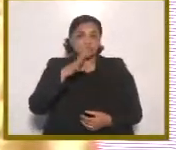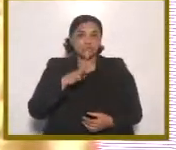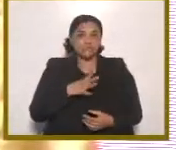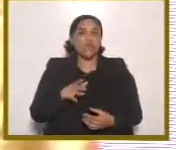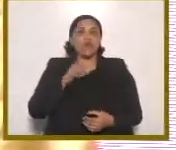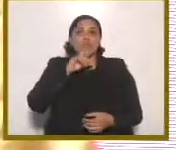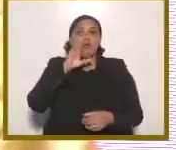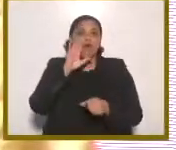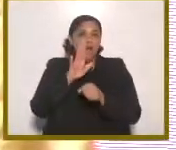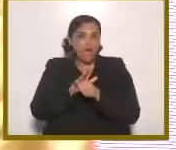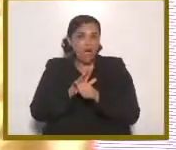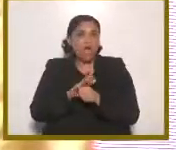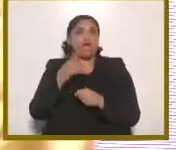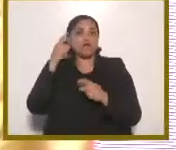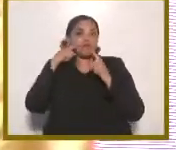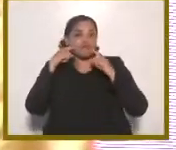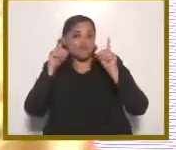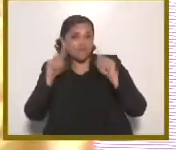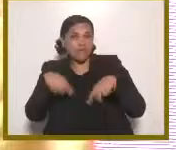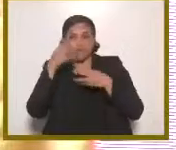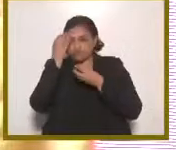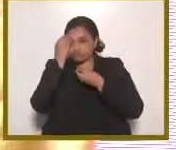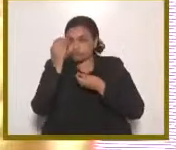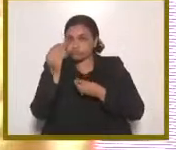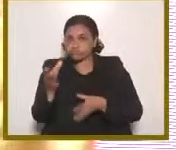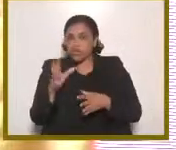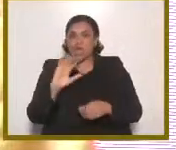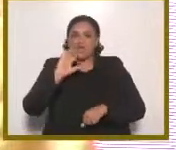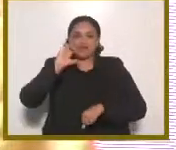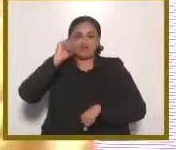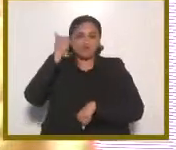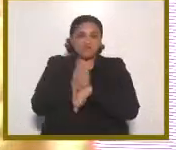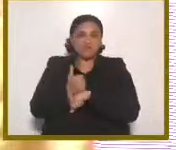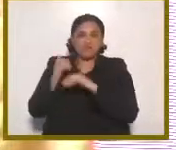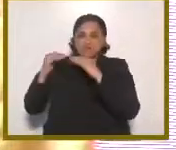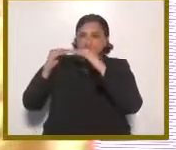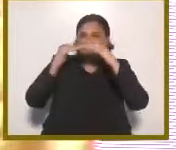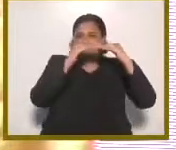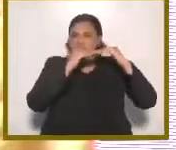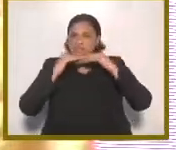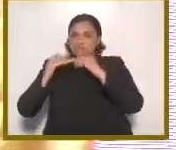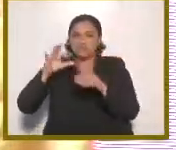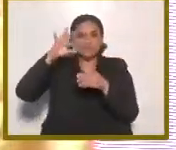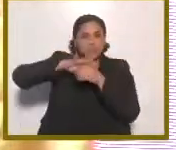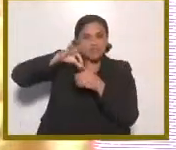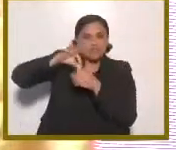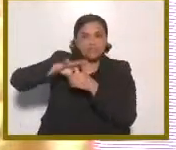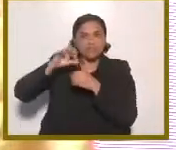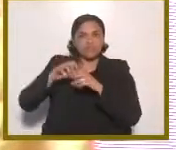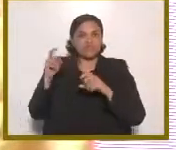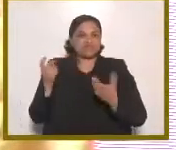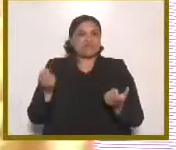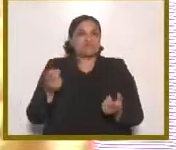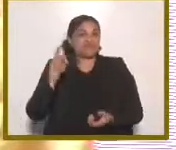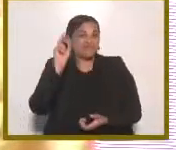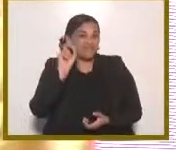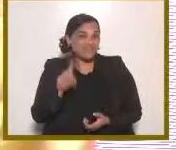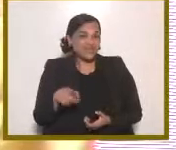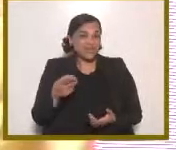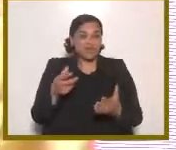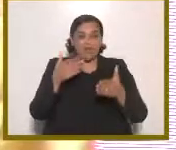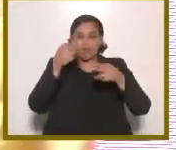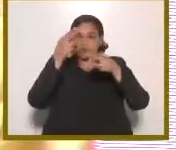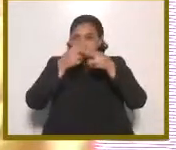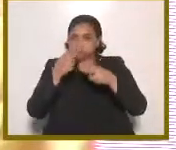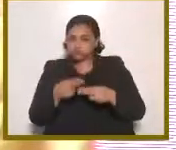constitucional, de ahí que se instituya la paridad de género electoral, exigiendo que las listas de candidaturas que depositen